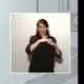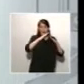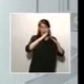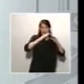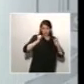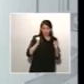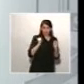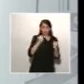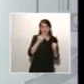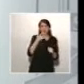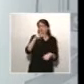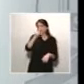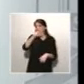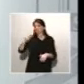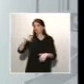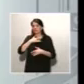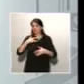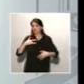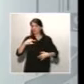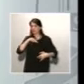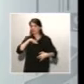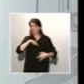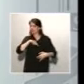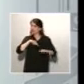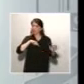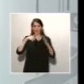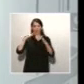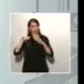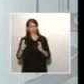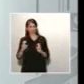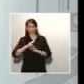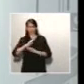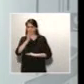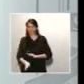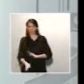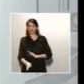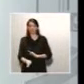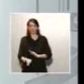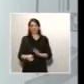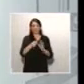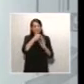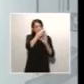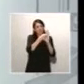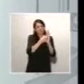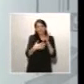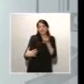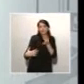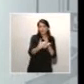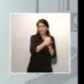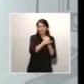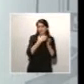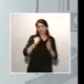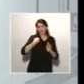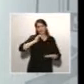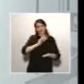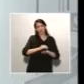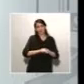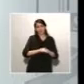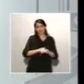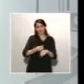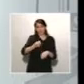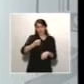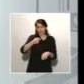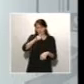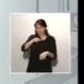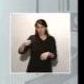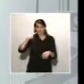todas las medidas que venimos recomendando. Creemos en este momento, y así nos lo dicen los expertos con los que estamos trabajando en este tema, que son las